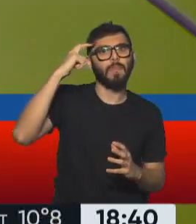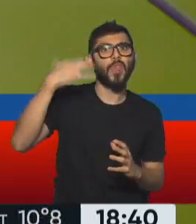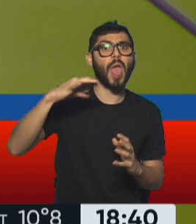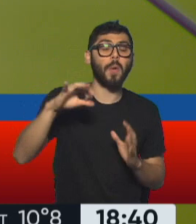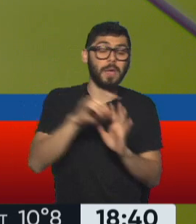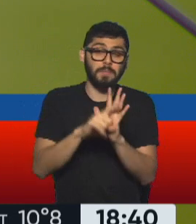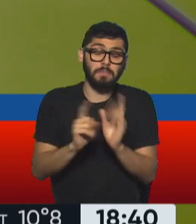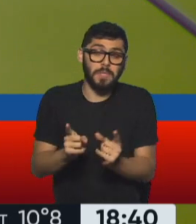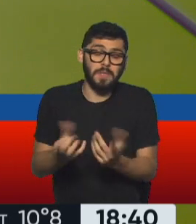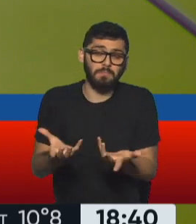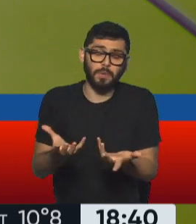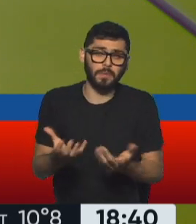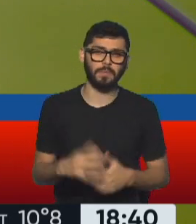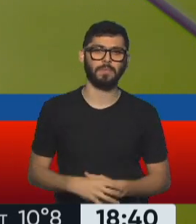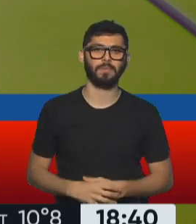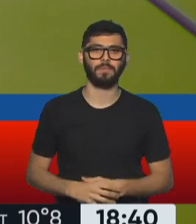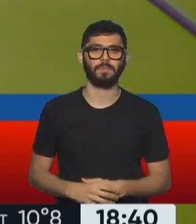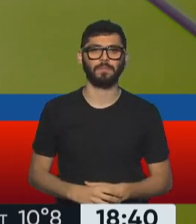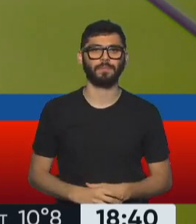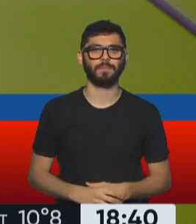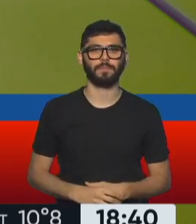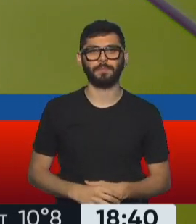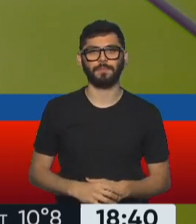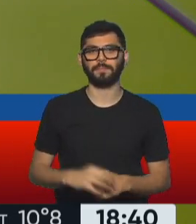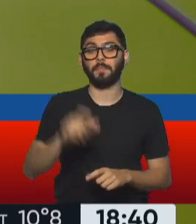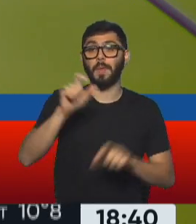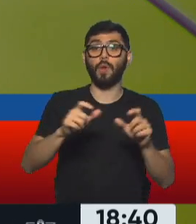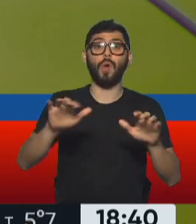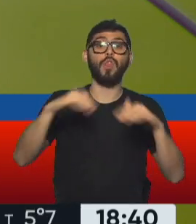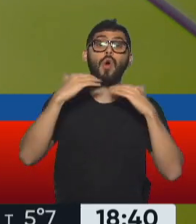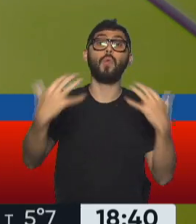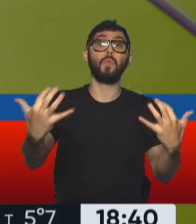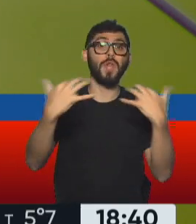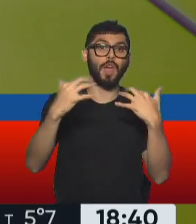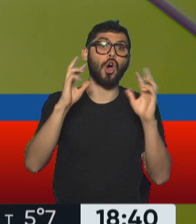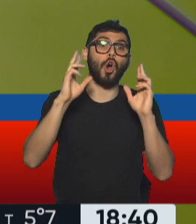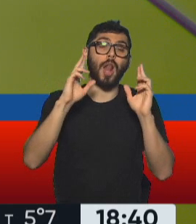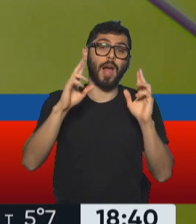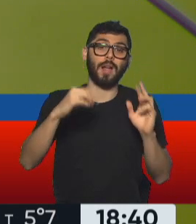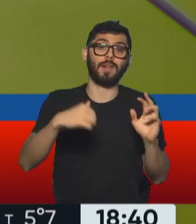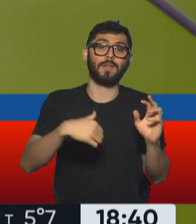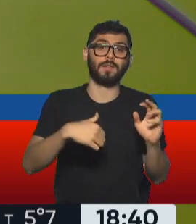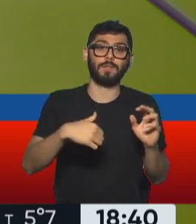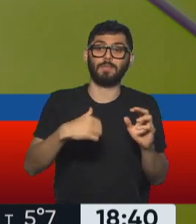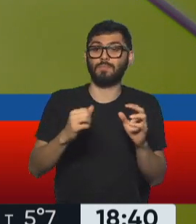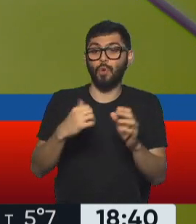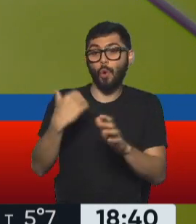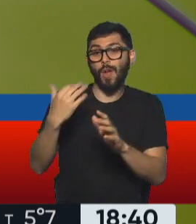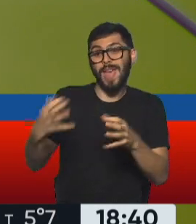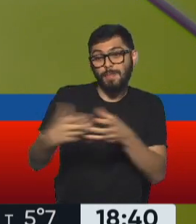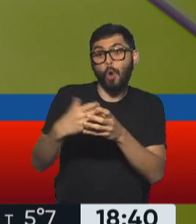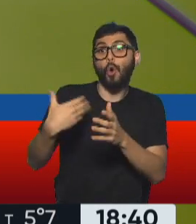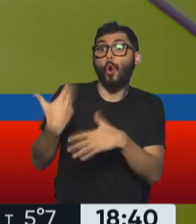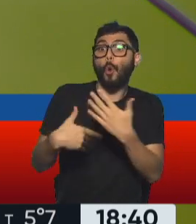Espero que la gente, cuando viene al estadio, se sienta identificada con el juego del equipo. O